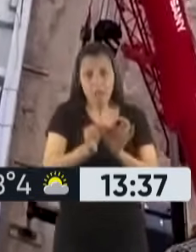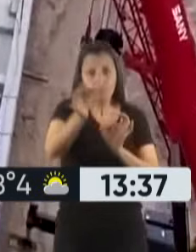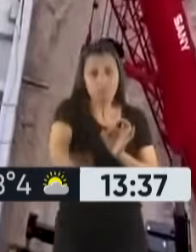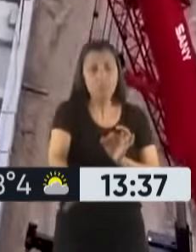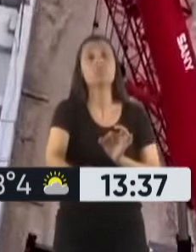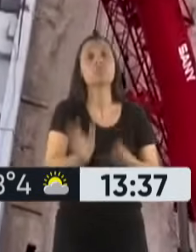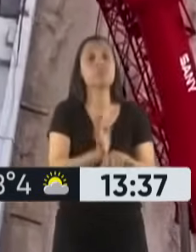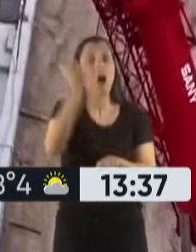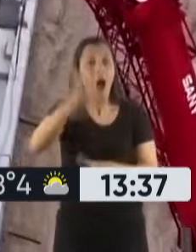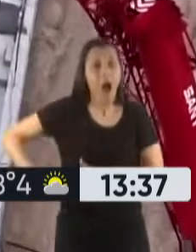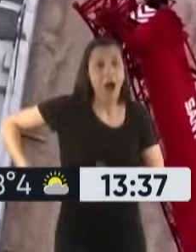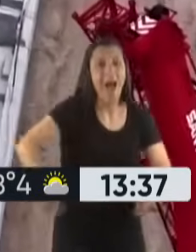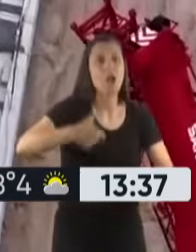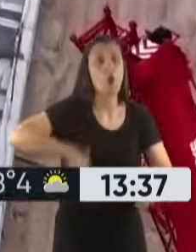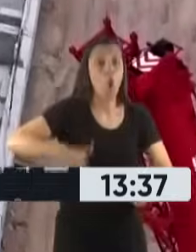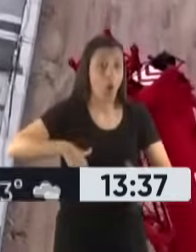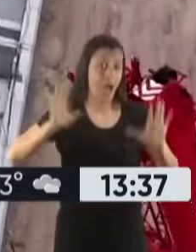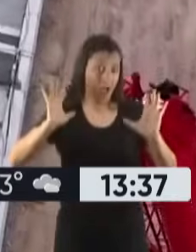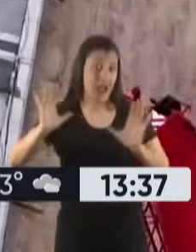residuos cloacales, para ser suave.